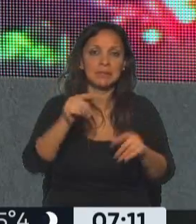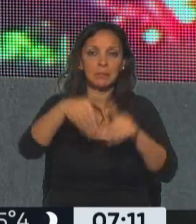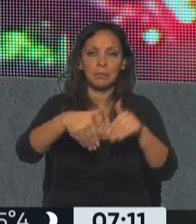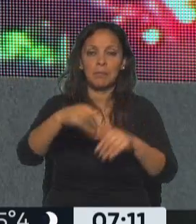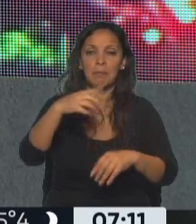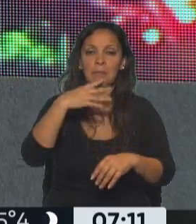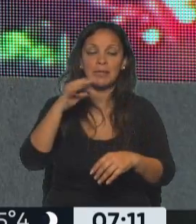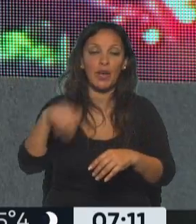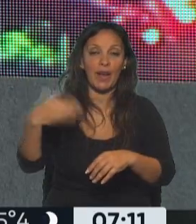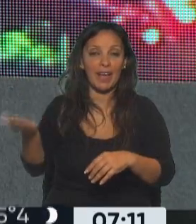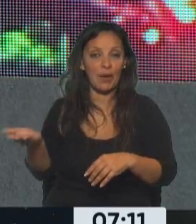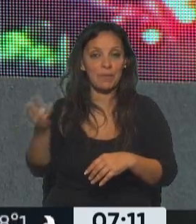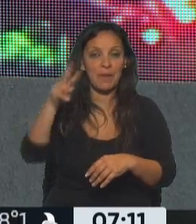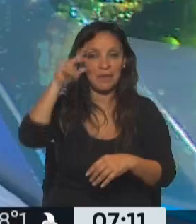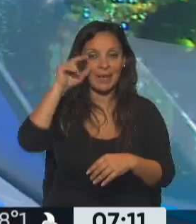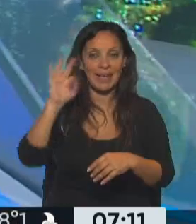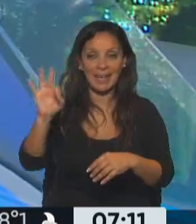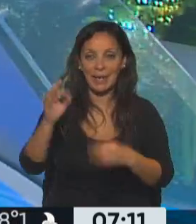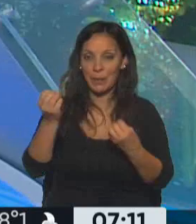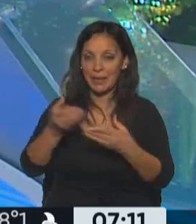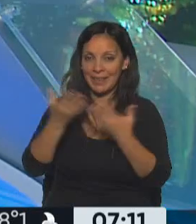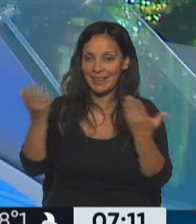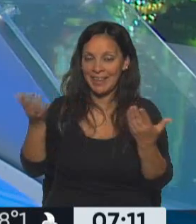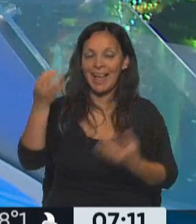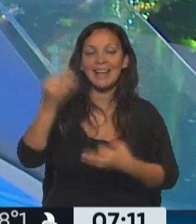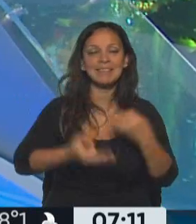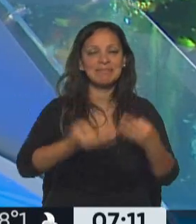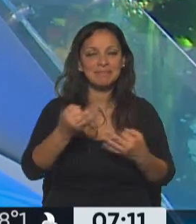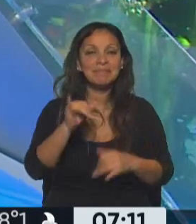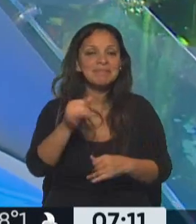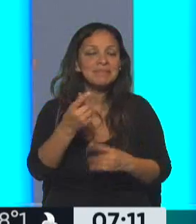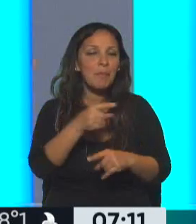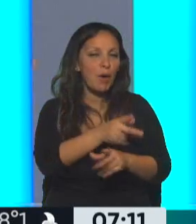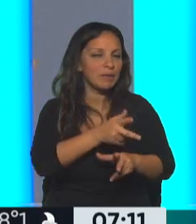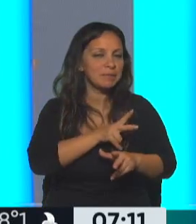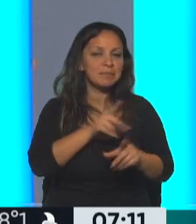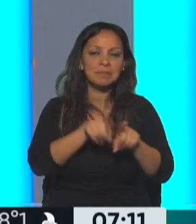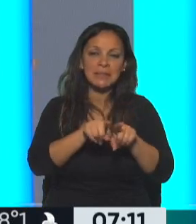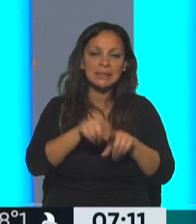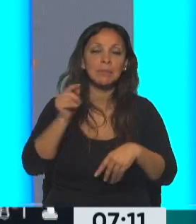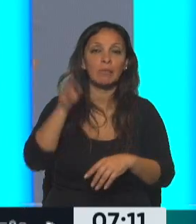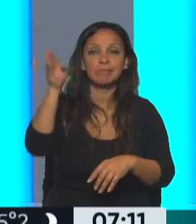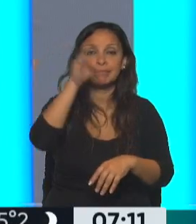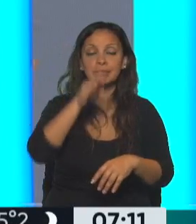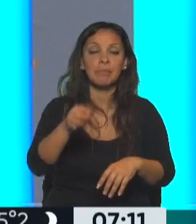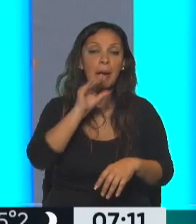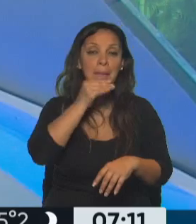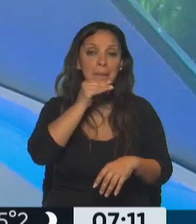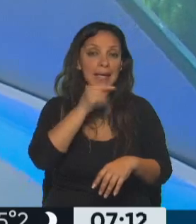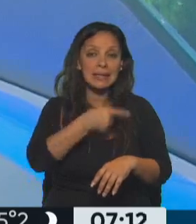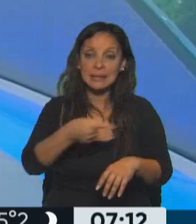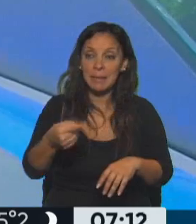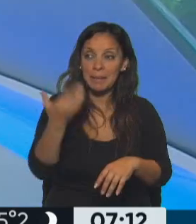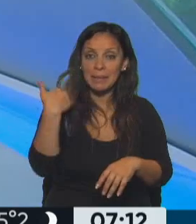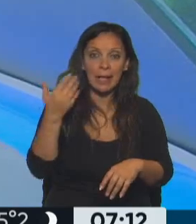Vero Urriola Beitia ya lo estamos analizando. Verito, buen día. Exactamente, Silvia, buen día. Vos decías, recorriendo el país, y Sergio Massa, si algo que hizo la semana pasada